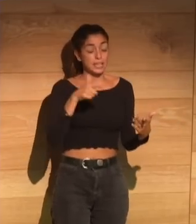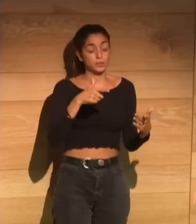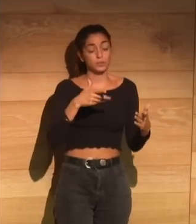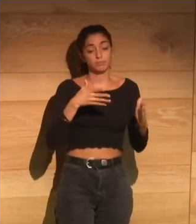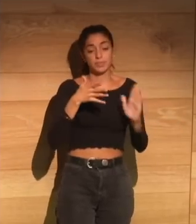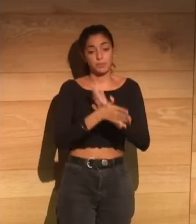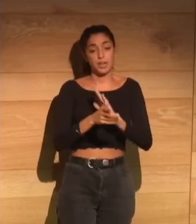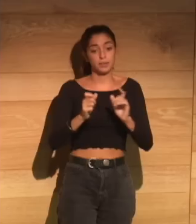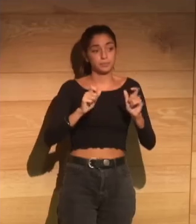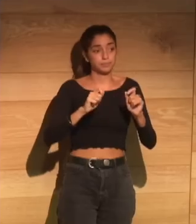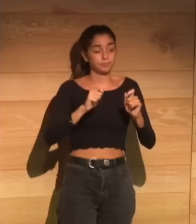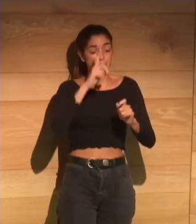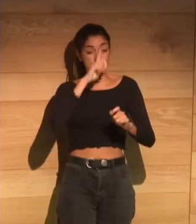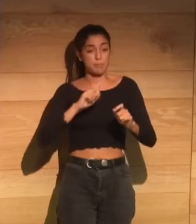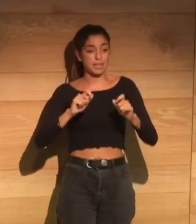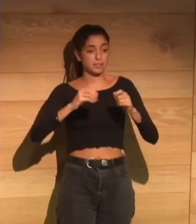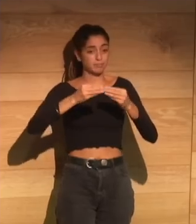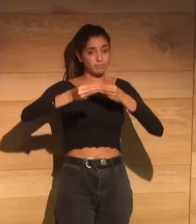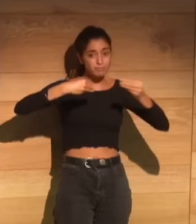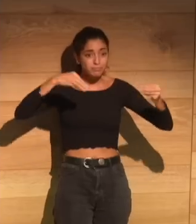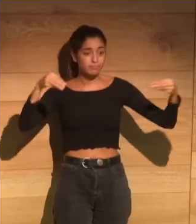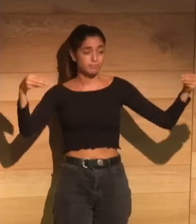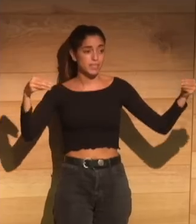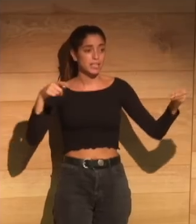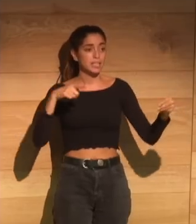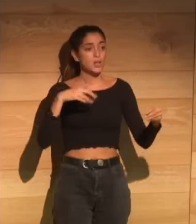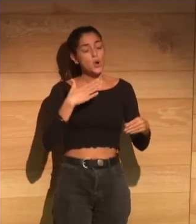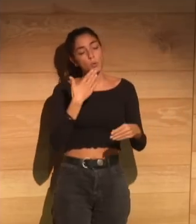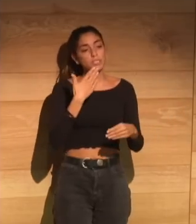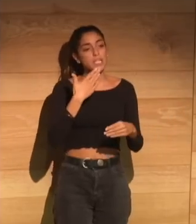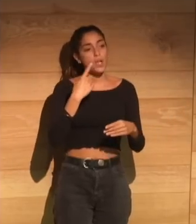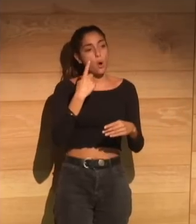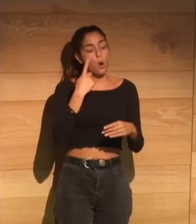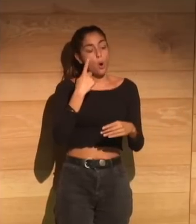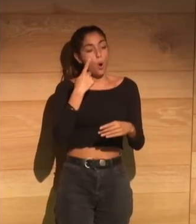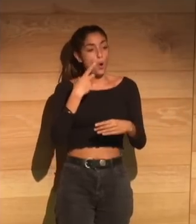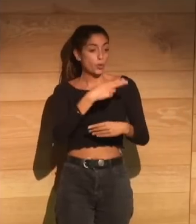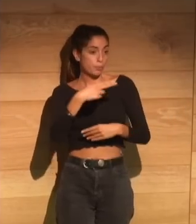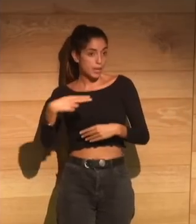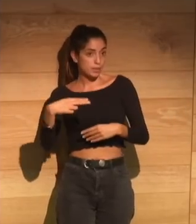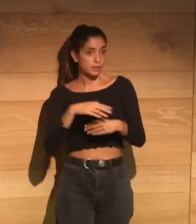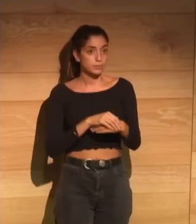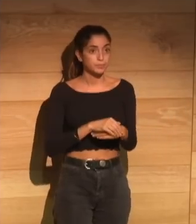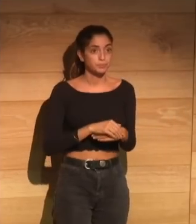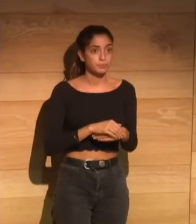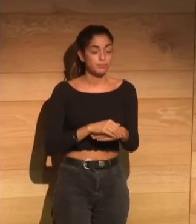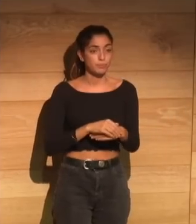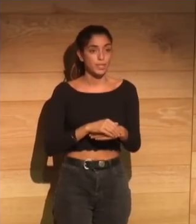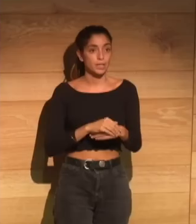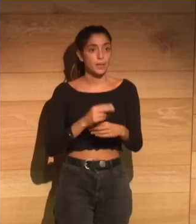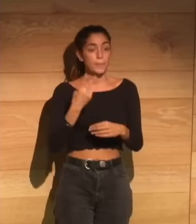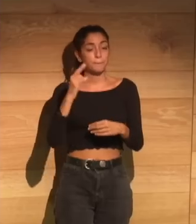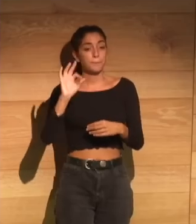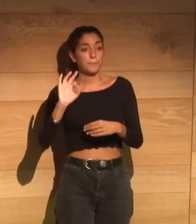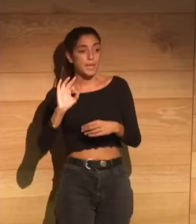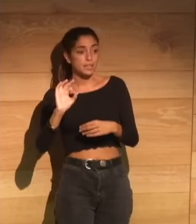directamente la imagen. Es cuando vemos... Hace pelotita. Nos hace eso que se llama ojo de pez, por decirlo así, en su extremo. Si tú estás con un 20